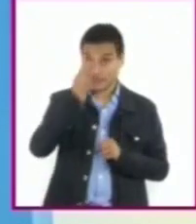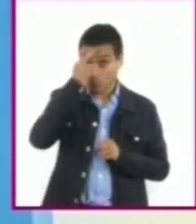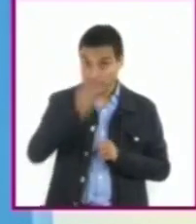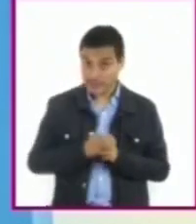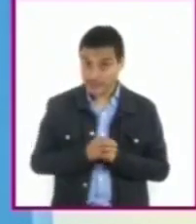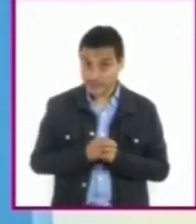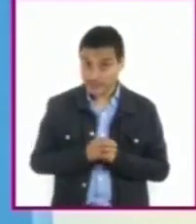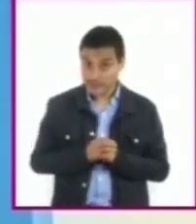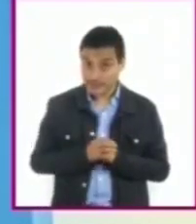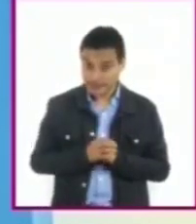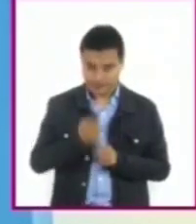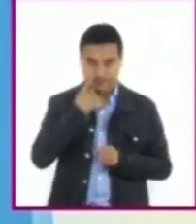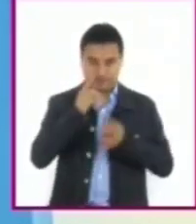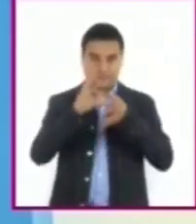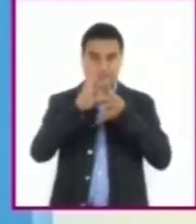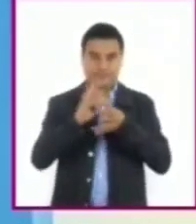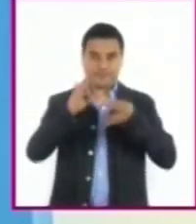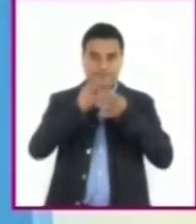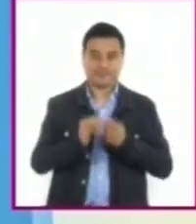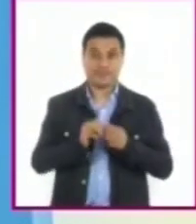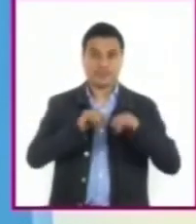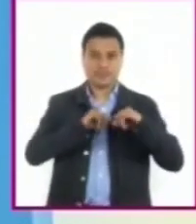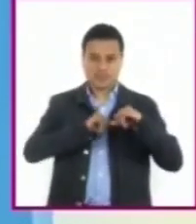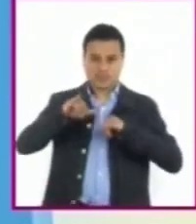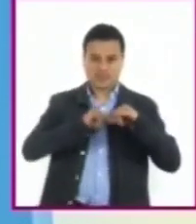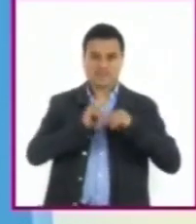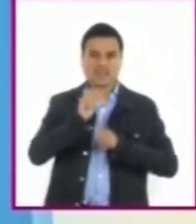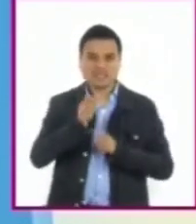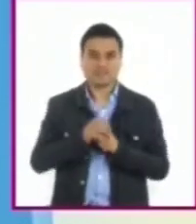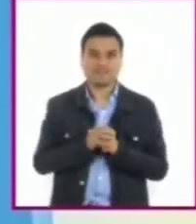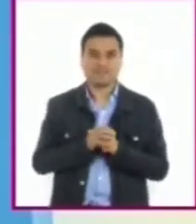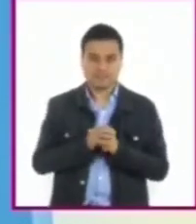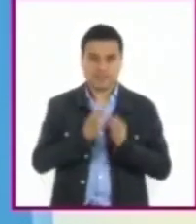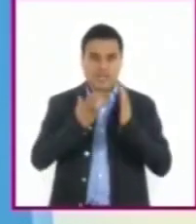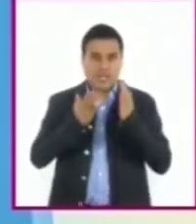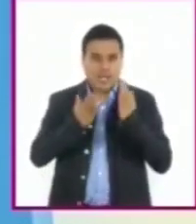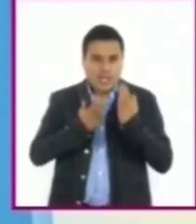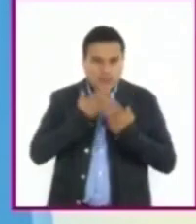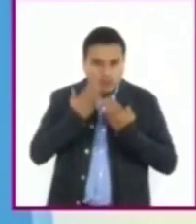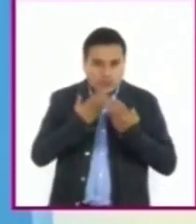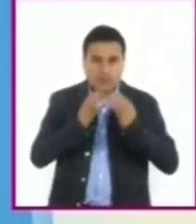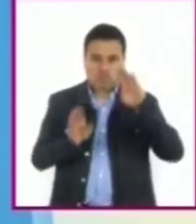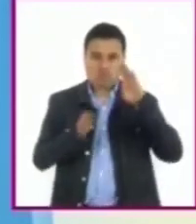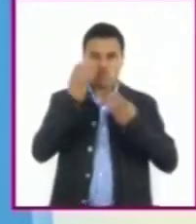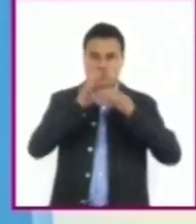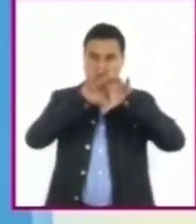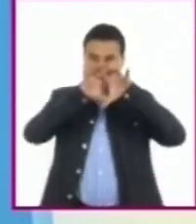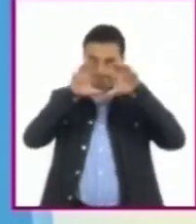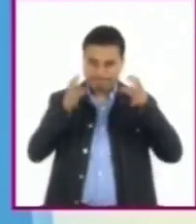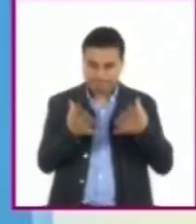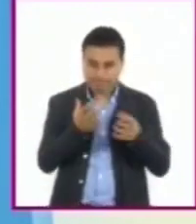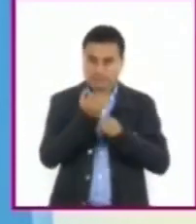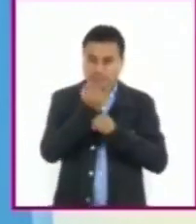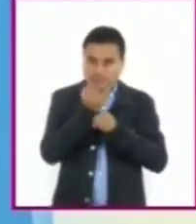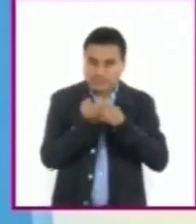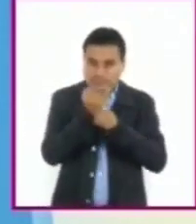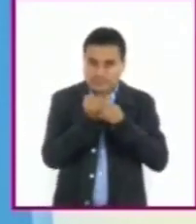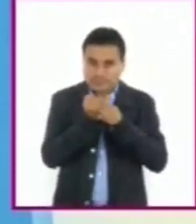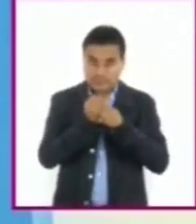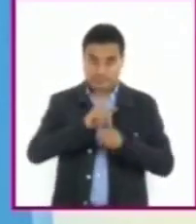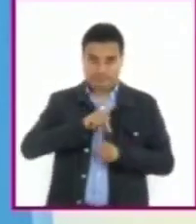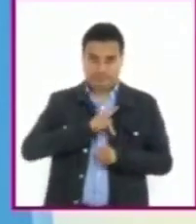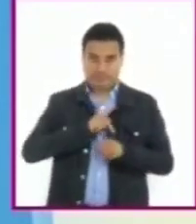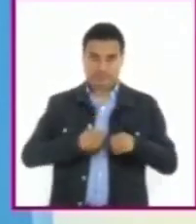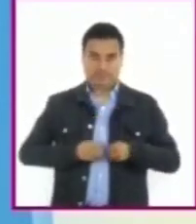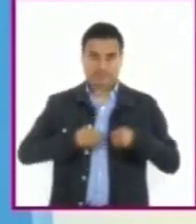Retomemos que geografía es el estudio de la Tierra y que en nuestra vida cotidiana la empleamos a cada momento. Por ello, en esta